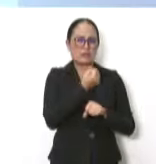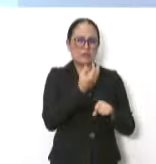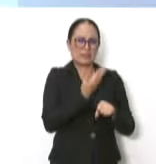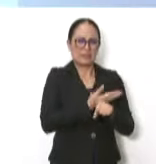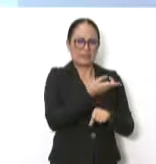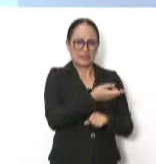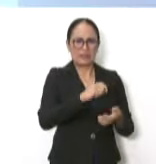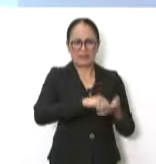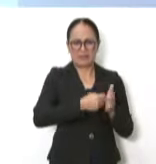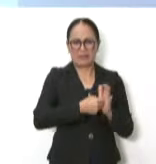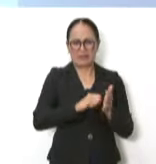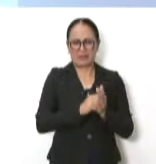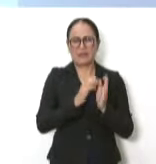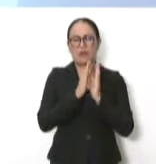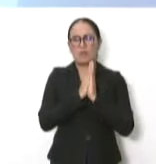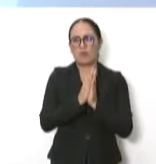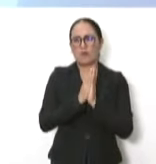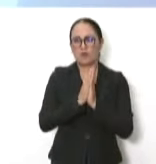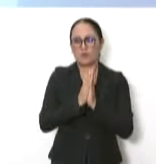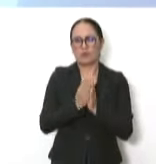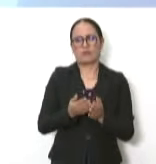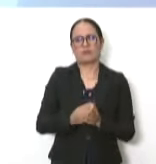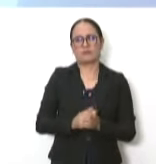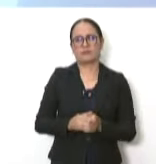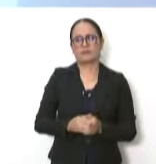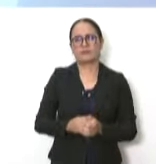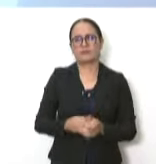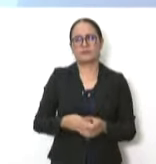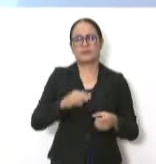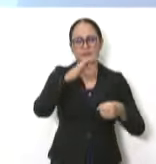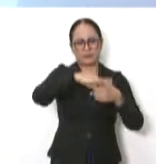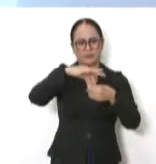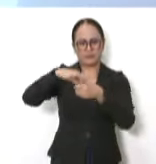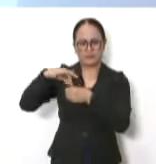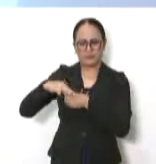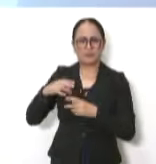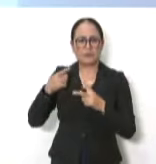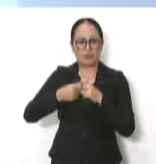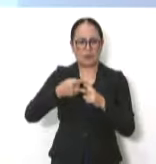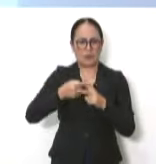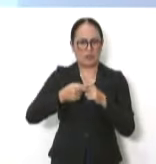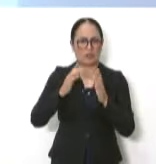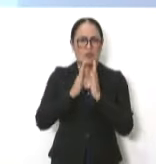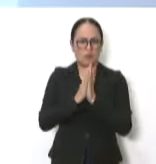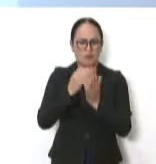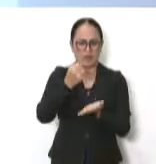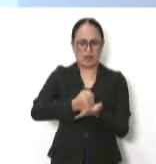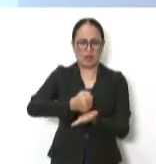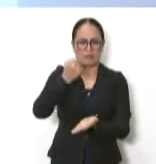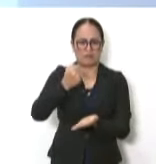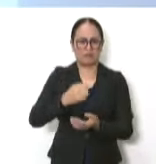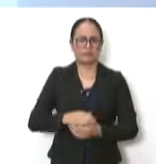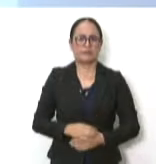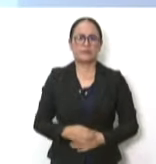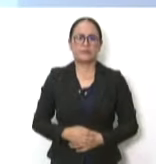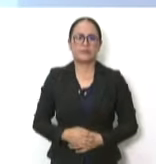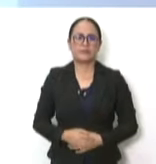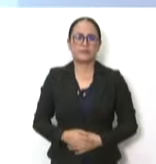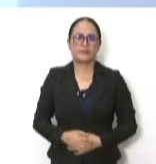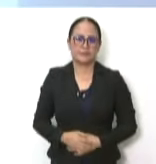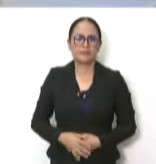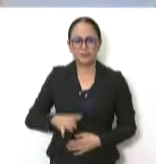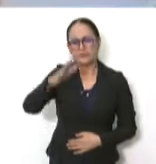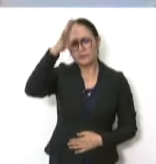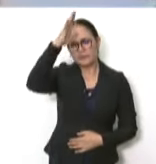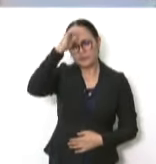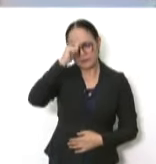en Funciones que haga la colecta de votación para aprobar esta decisión. Conforme